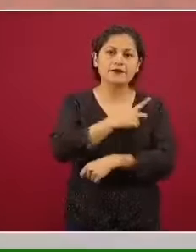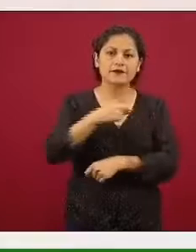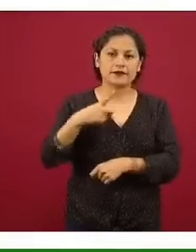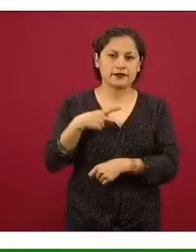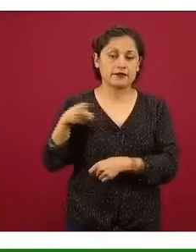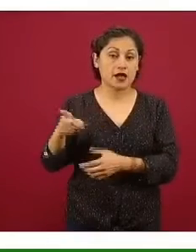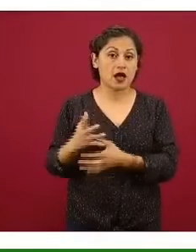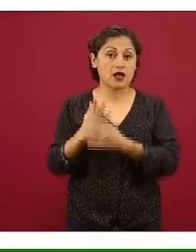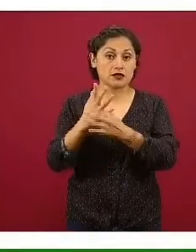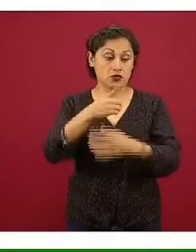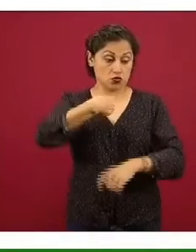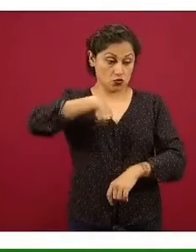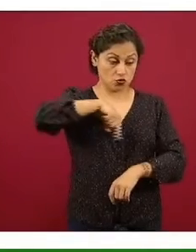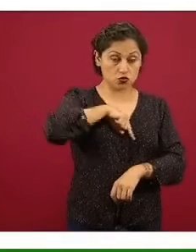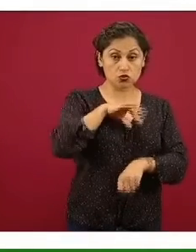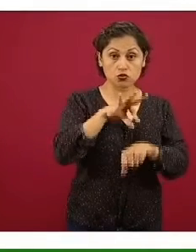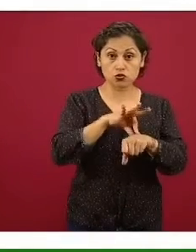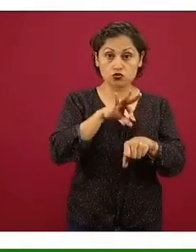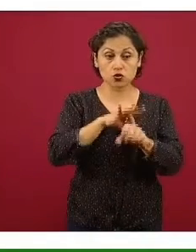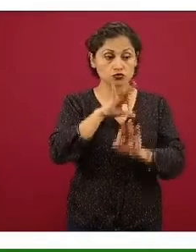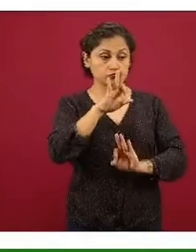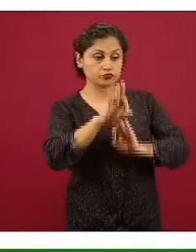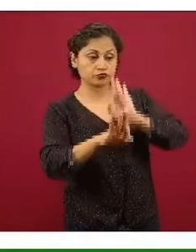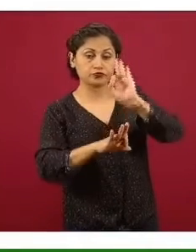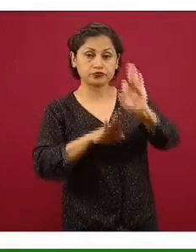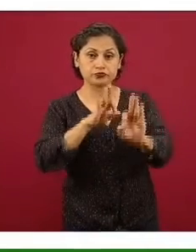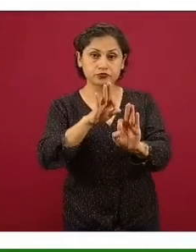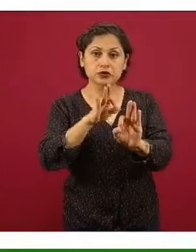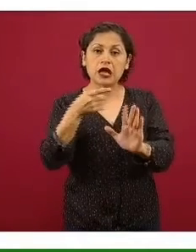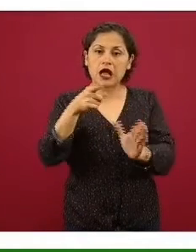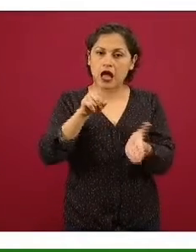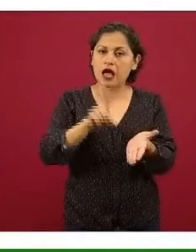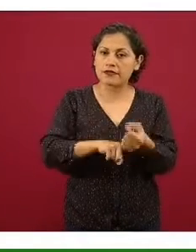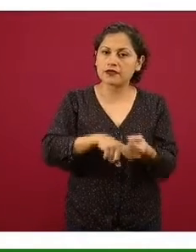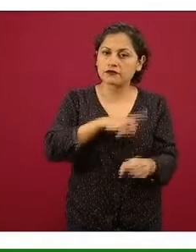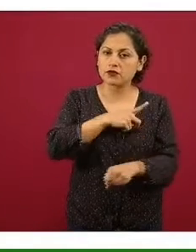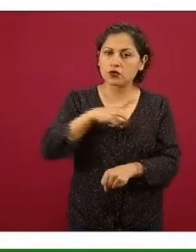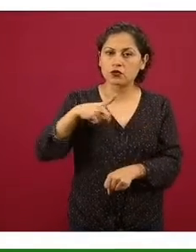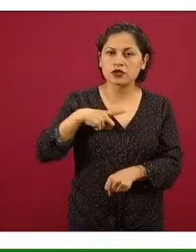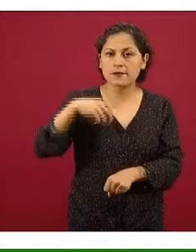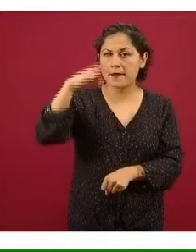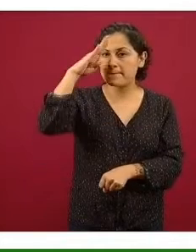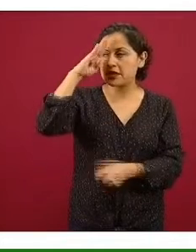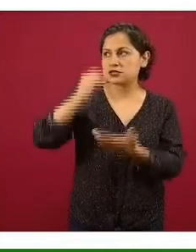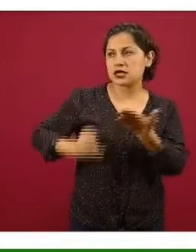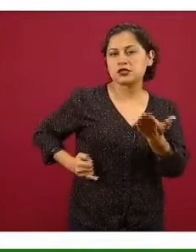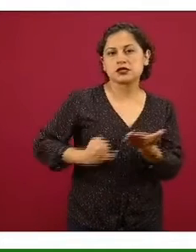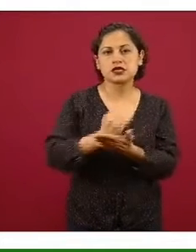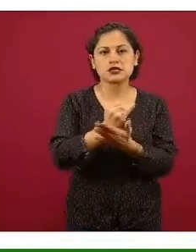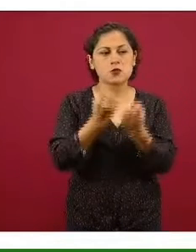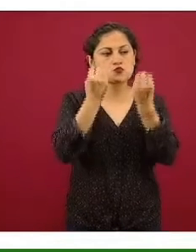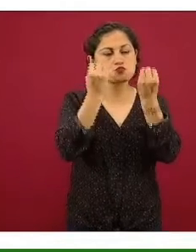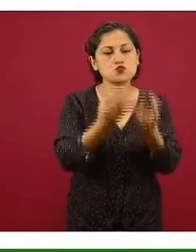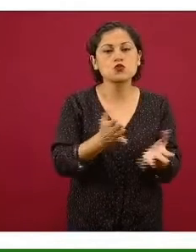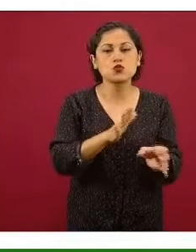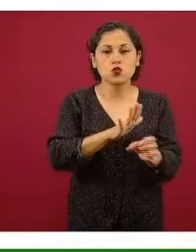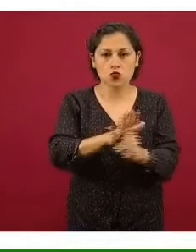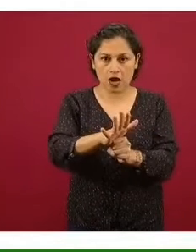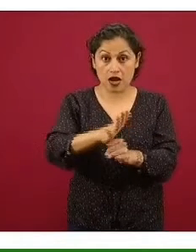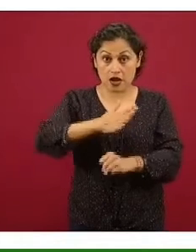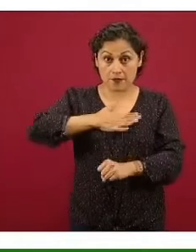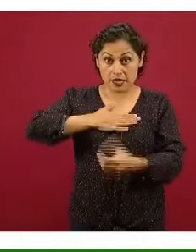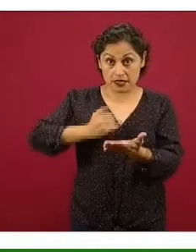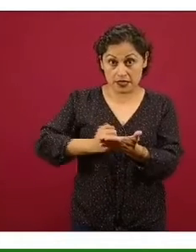que otorgamos depende de nuestra habilidad para tomar decisiones y de esas decisiones implementar